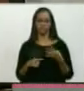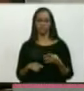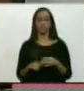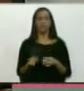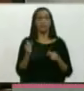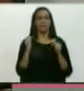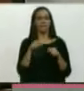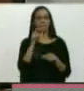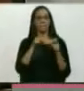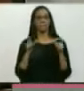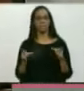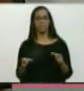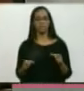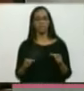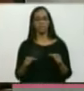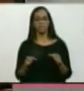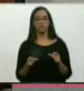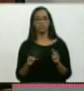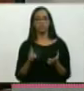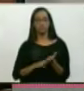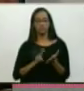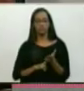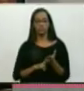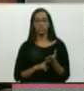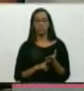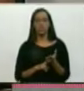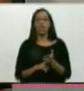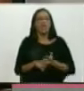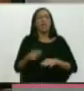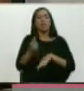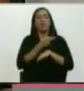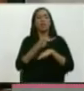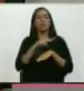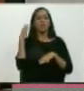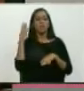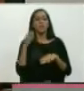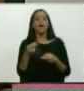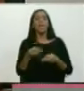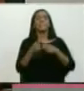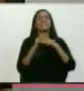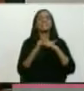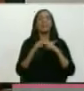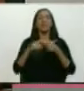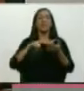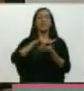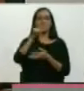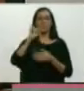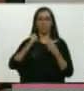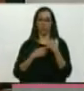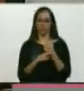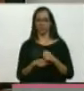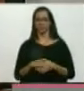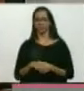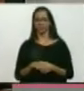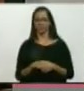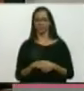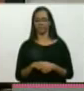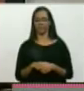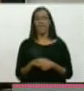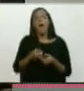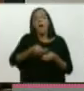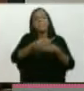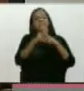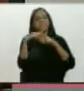estos personajes, ¿verdad? El gobierno colombiano ha prestado aviones para Juan Guaidó. Ha